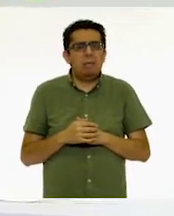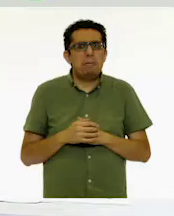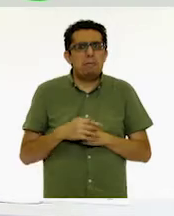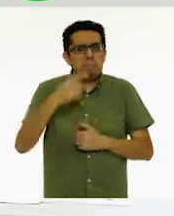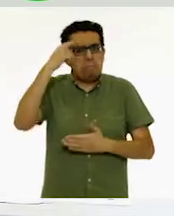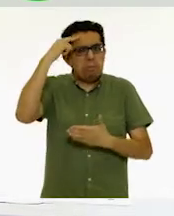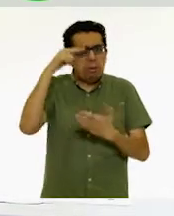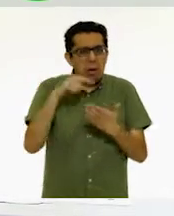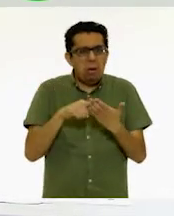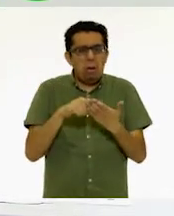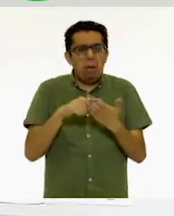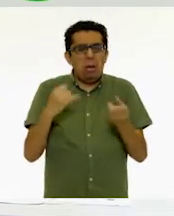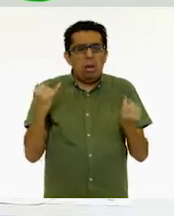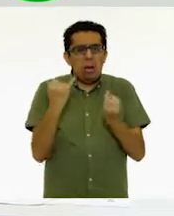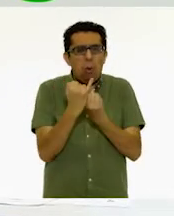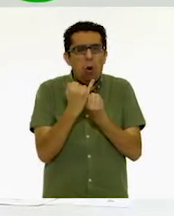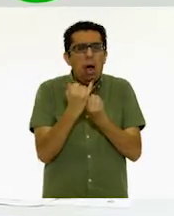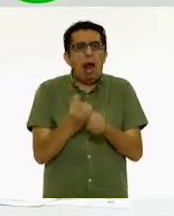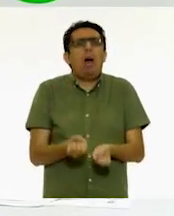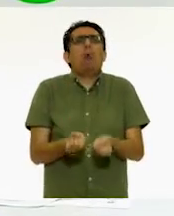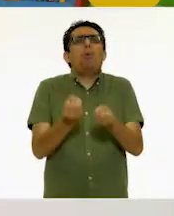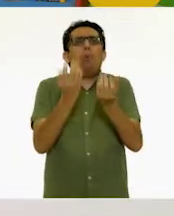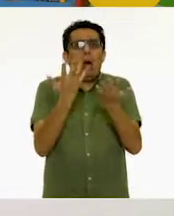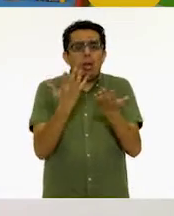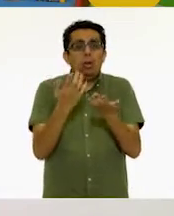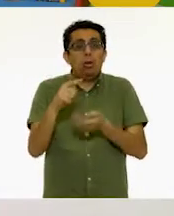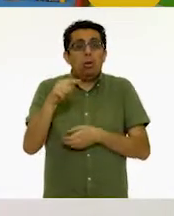de crayones y de colores de madera.